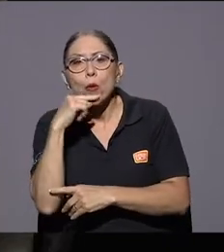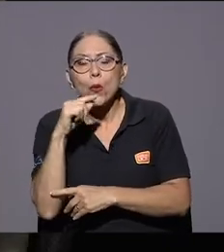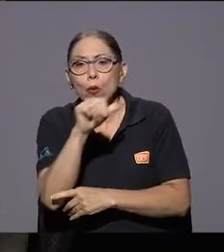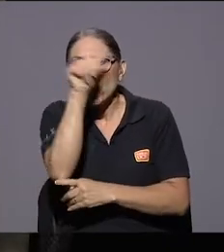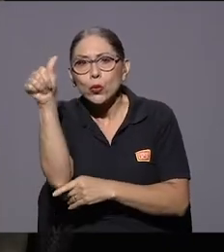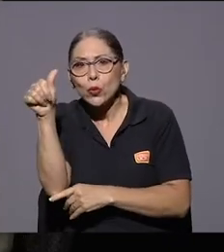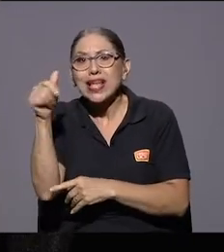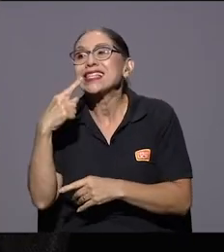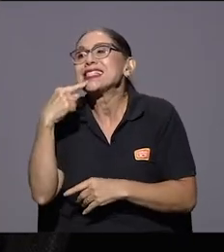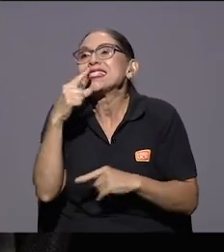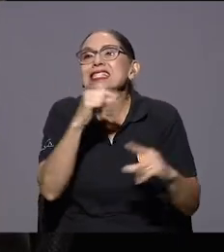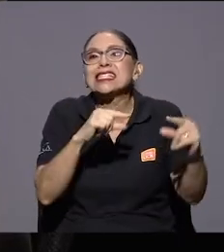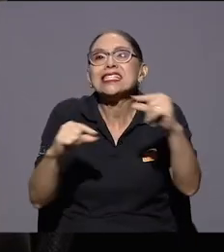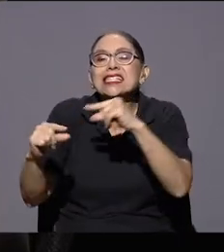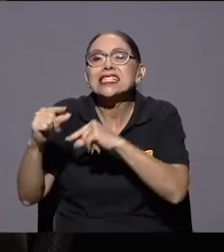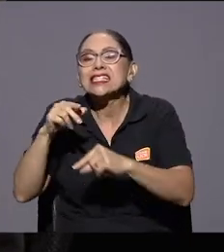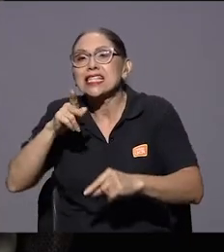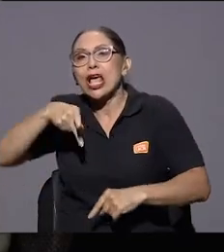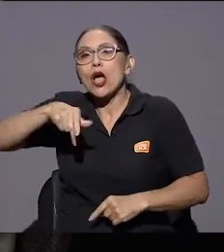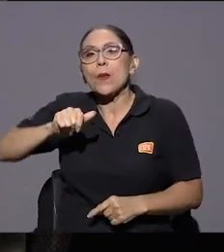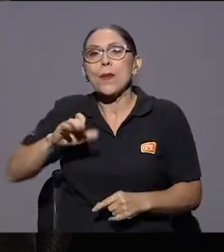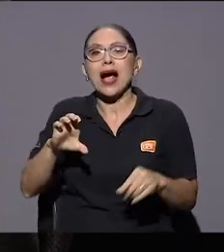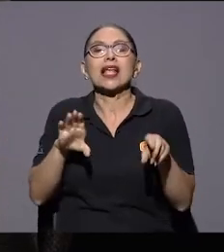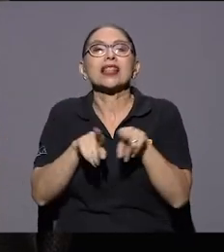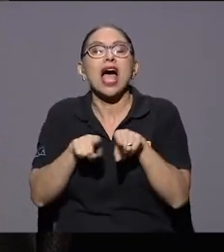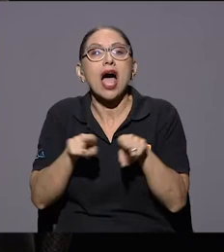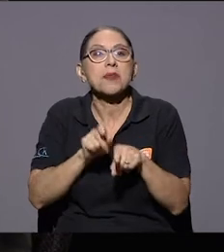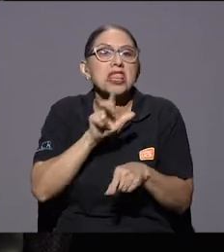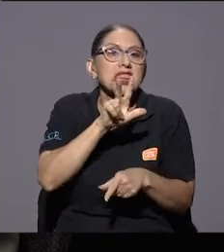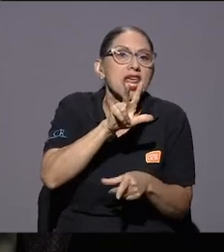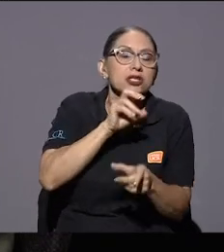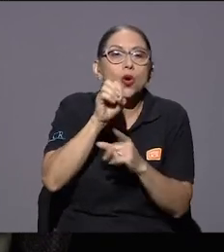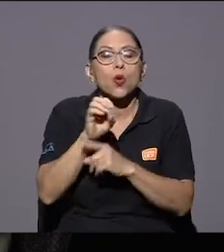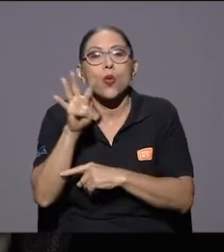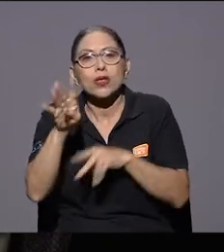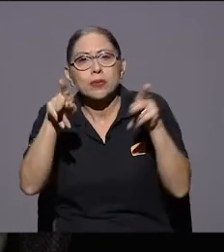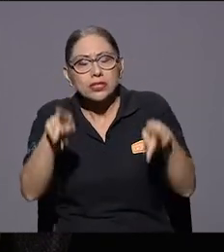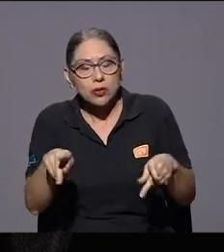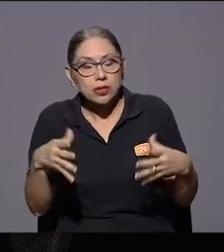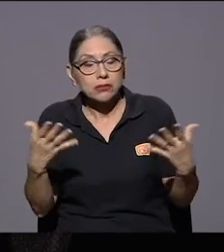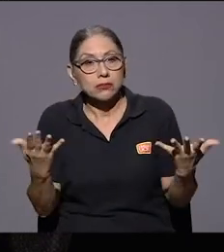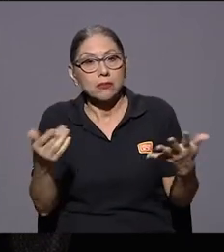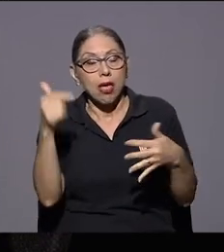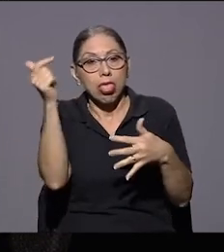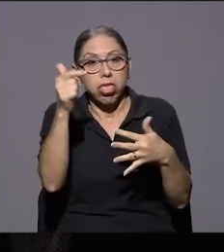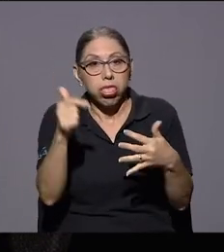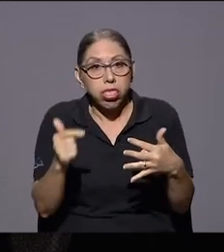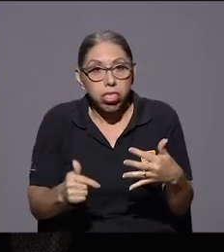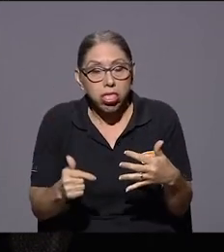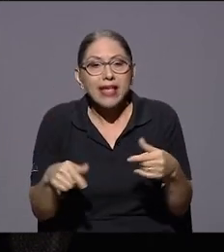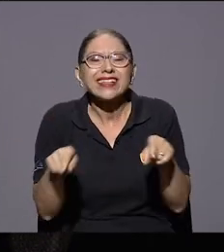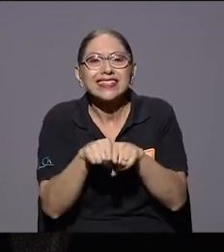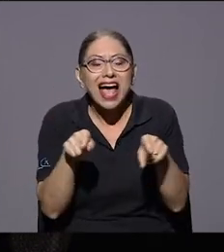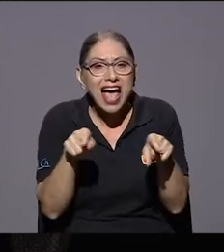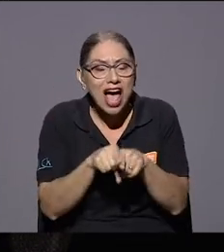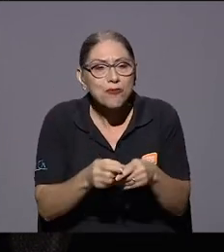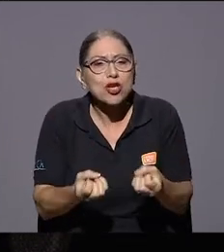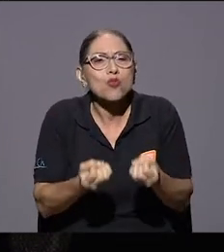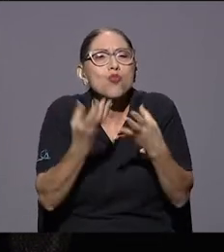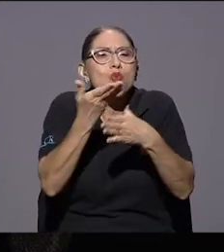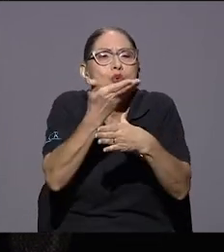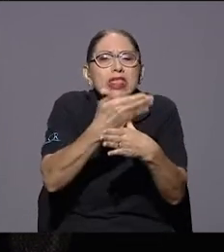rumorean 3 o 4 dentro de la Acción Ciudadana. ¿Sí? El campo también muy dividido de lo